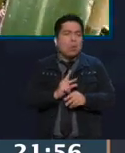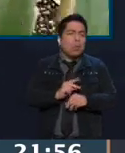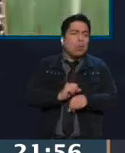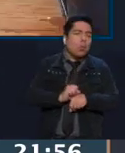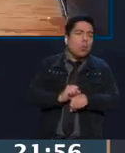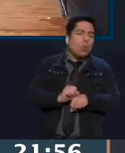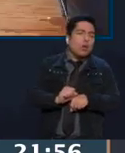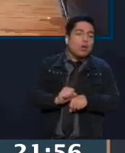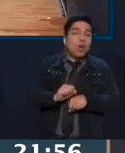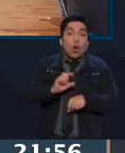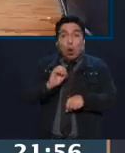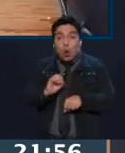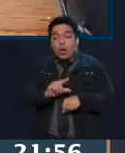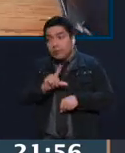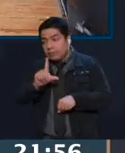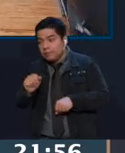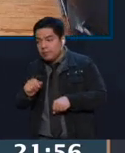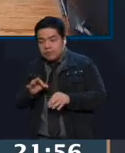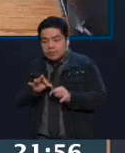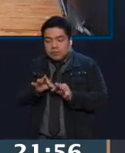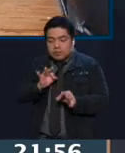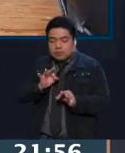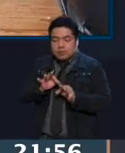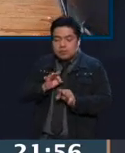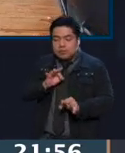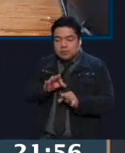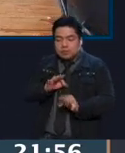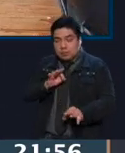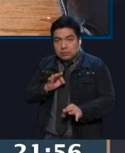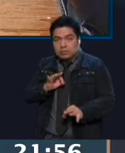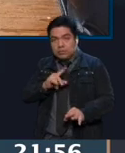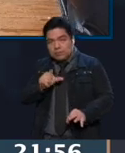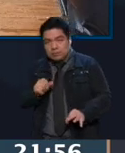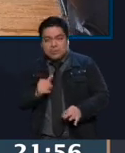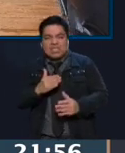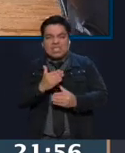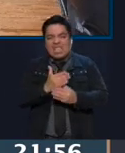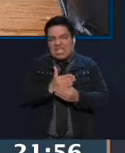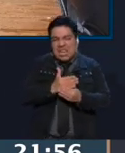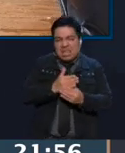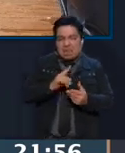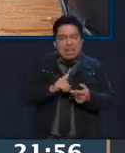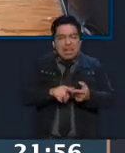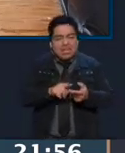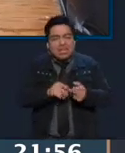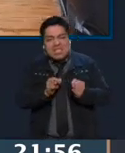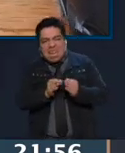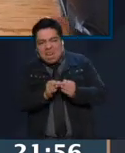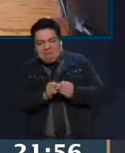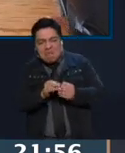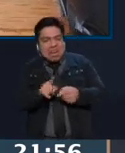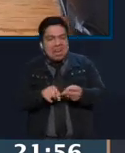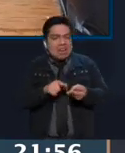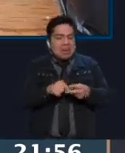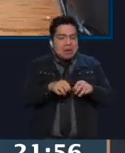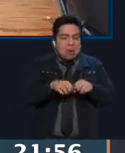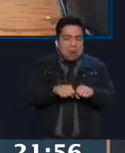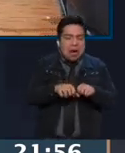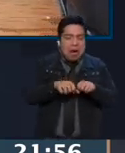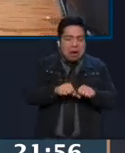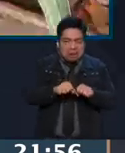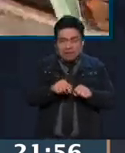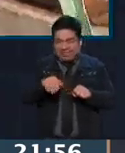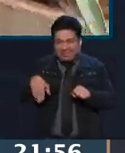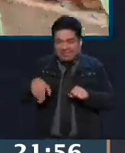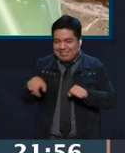para maíz, es decir, para sacar el grano, que luego se puede nixtamalizar y de donde puede luego salir la masa para hacer desde tamales que